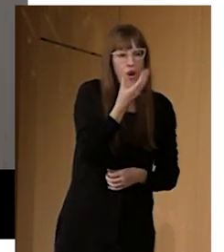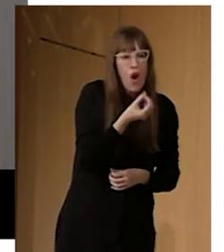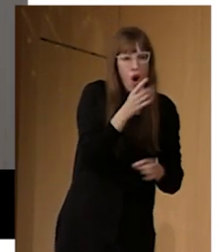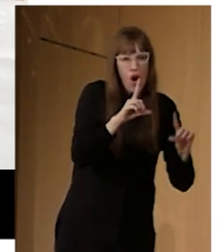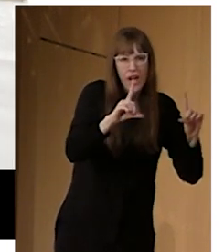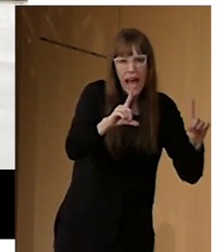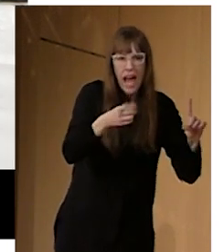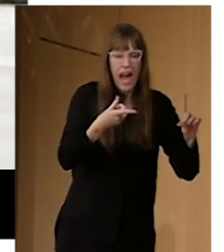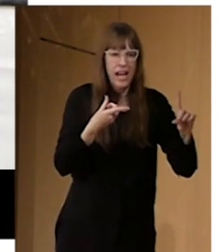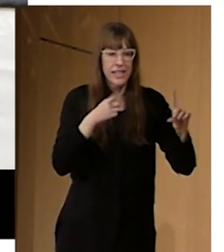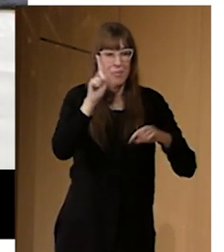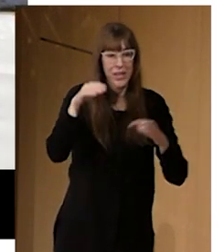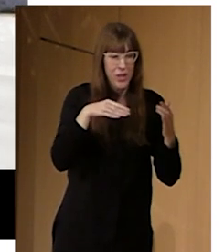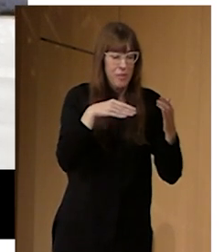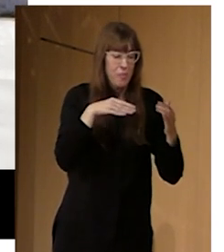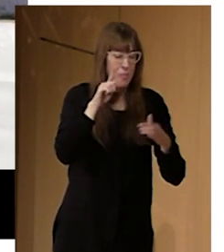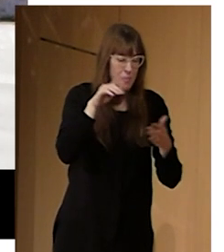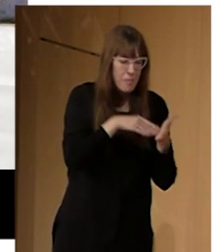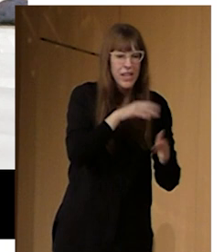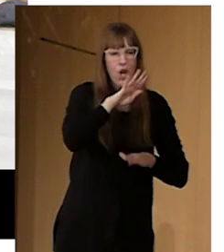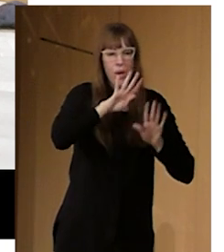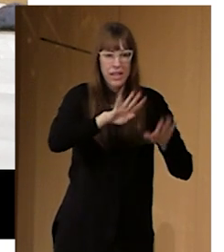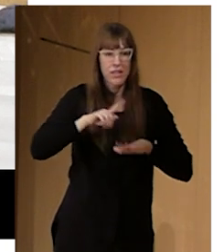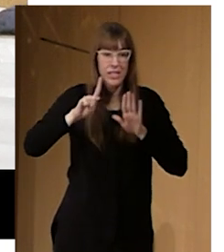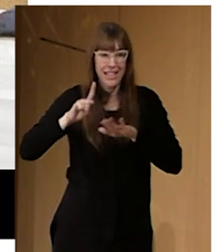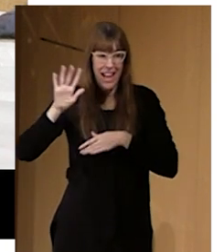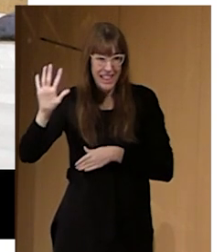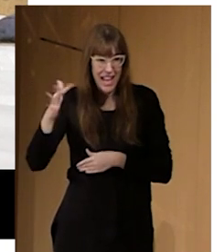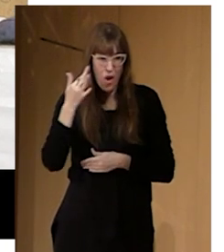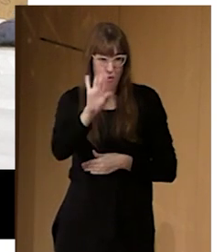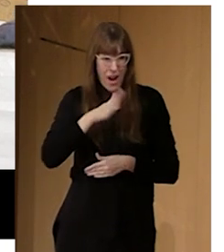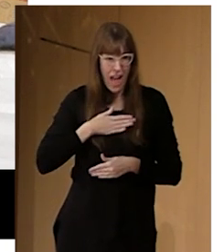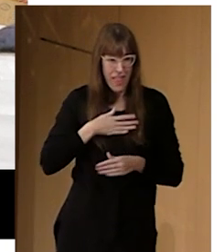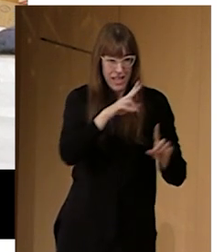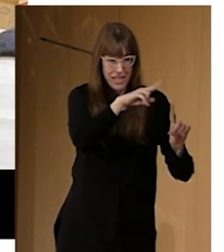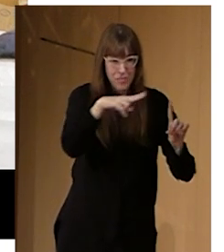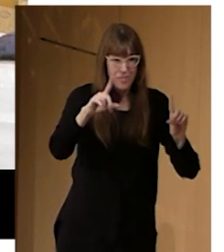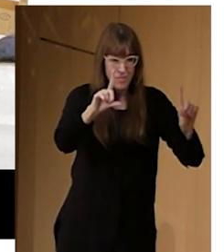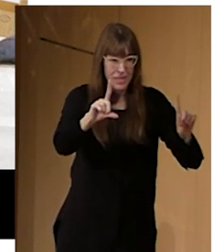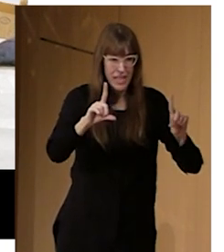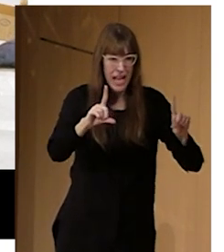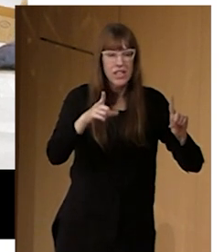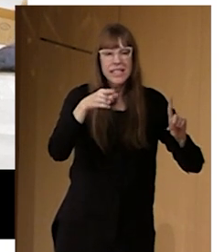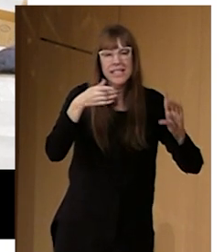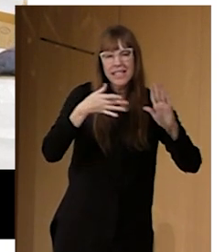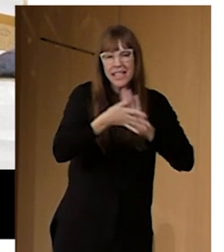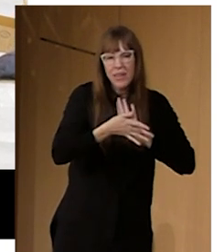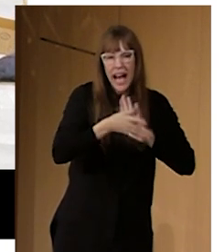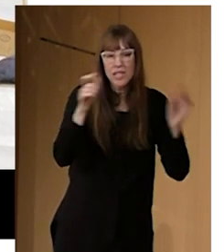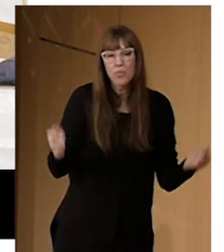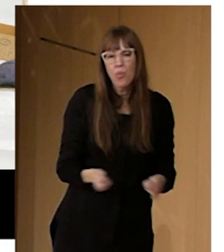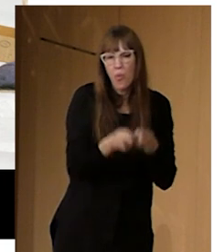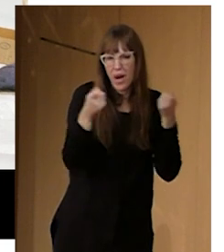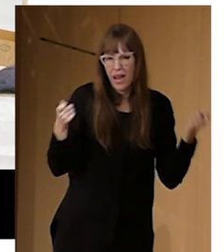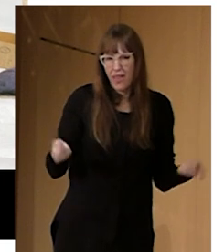1965 enev en los franceses no sabemos muy bien si se trata de una publicidad y podría ser